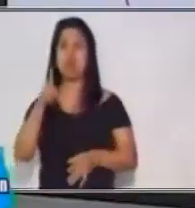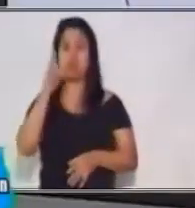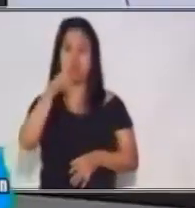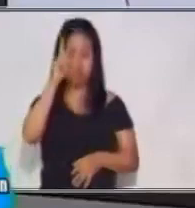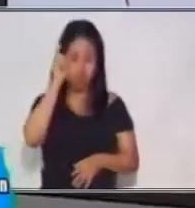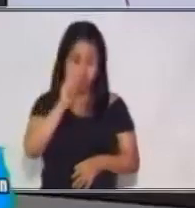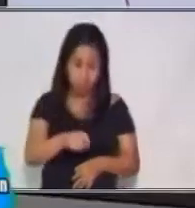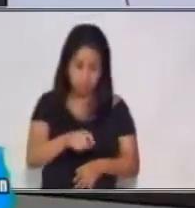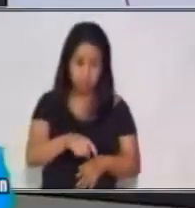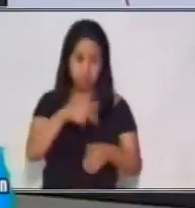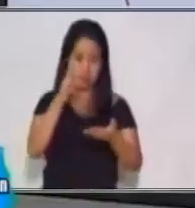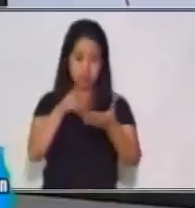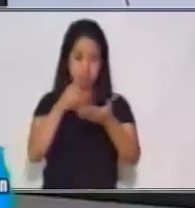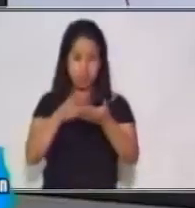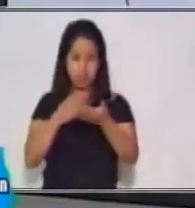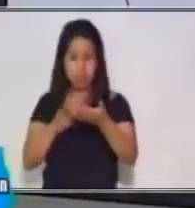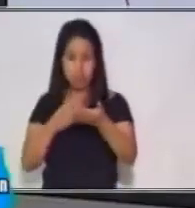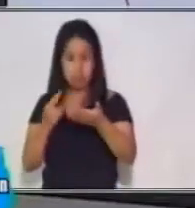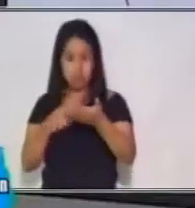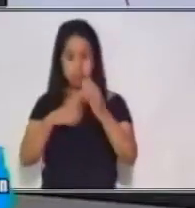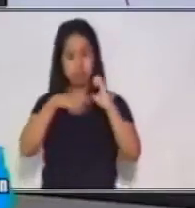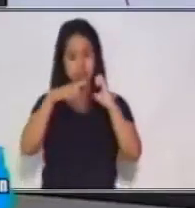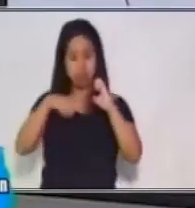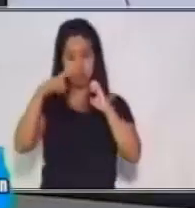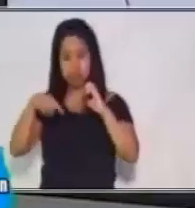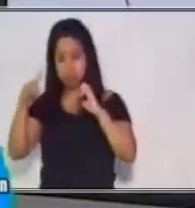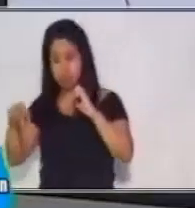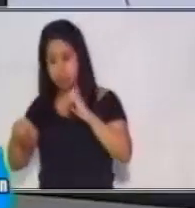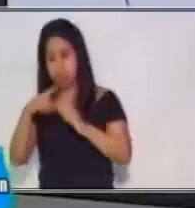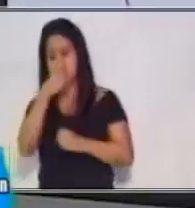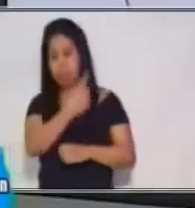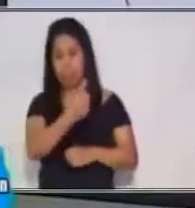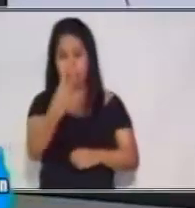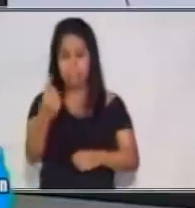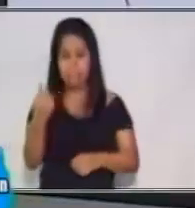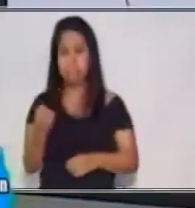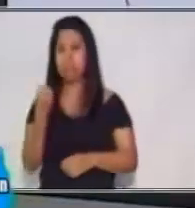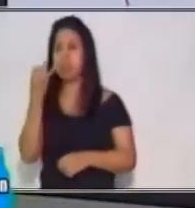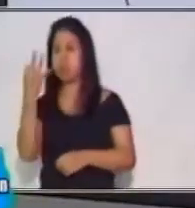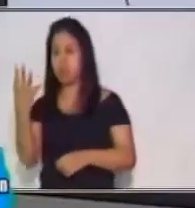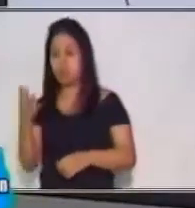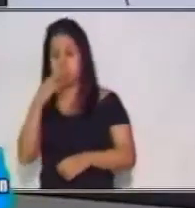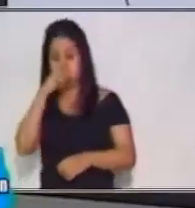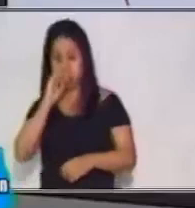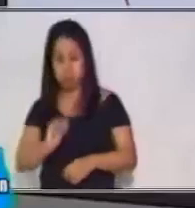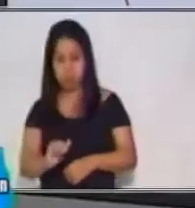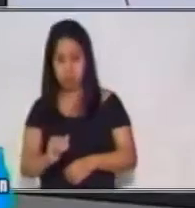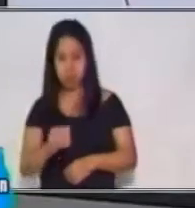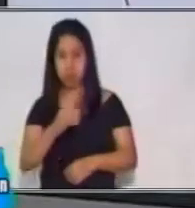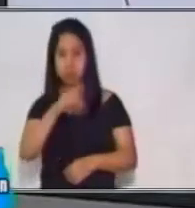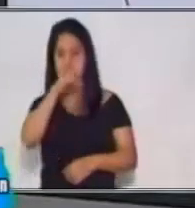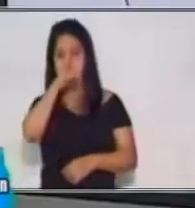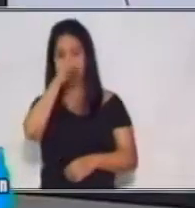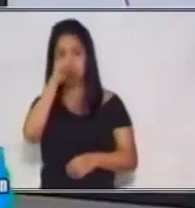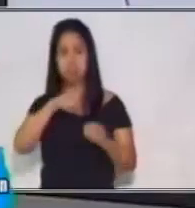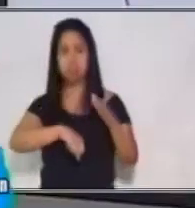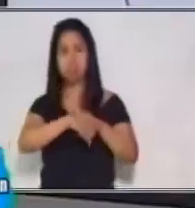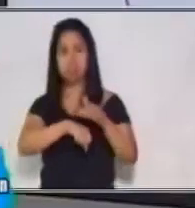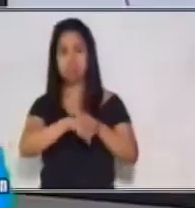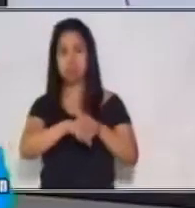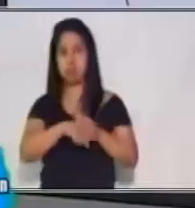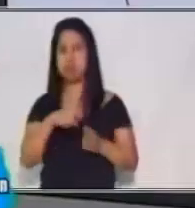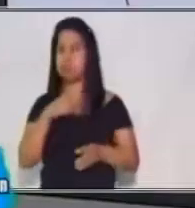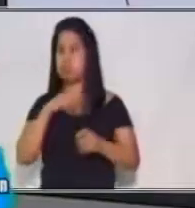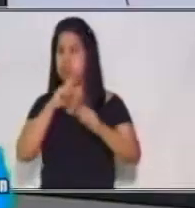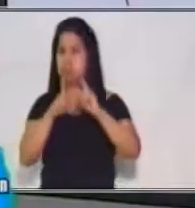revisar encuesta por encuesta y contar cuántos niños prefieren fútbol. Si yo te pregunto, ¿cuántos niños